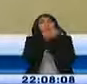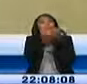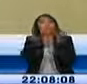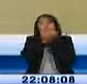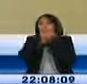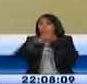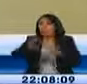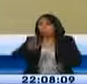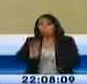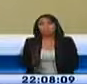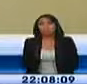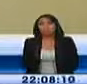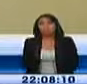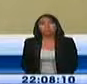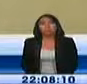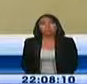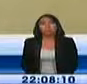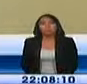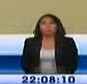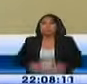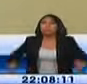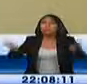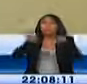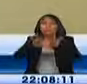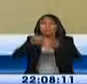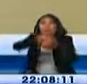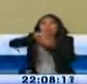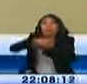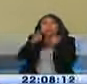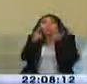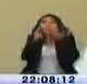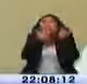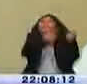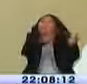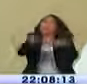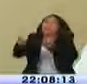decirles, nos ayuden a cuidar nuestra ciudad. Informó Héctor.